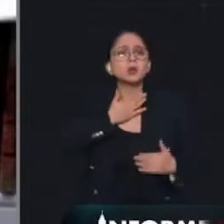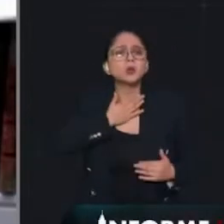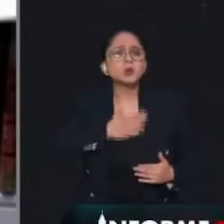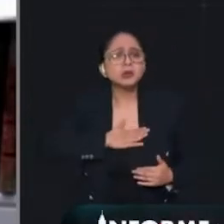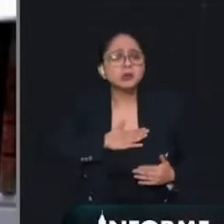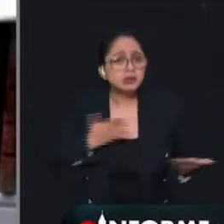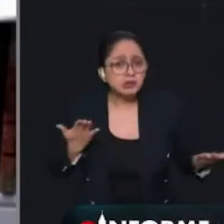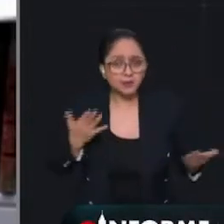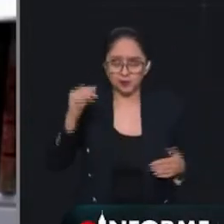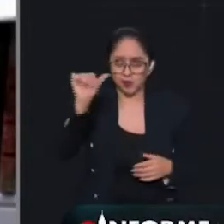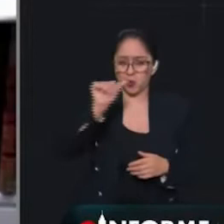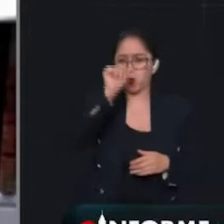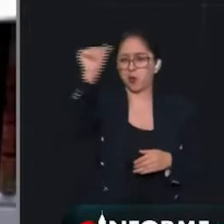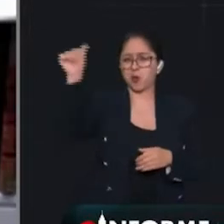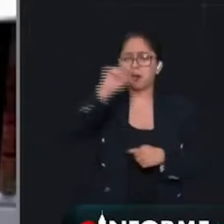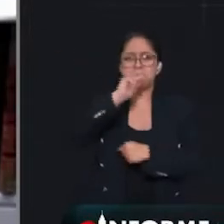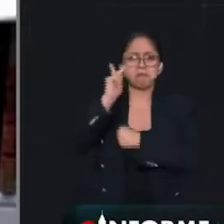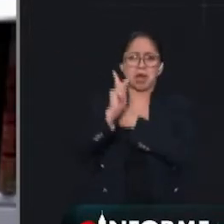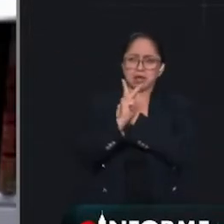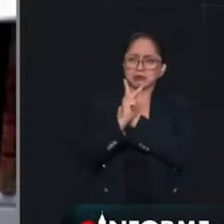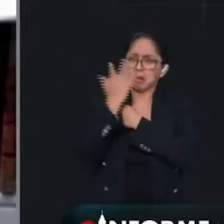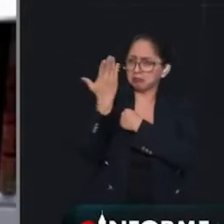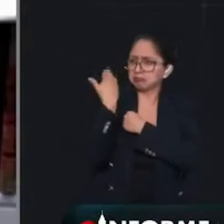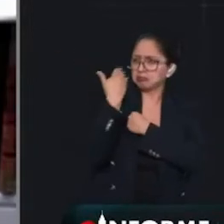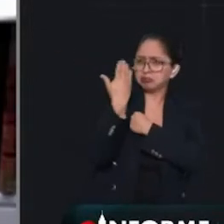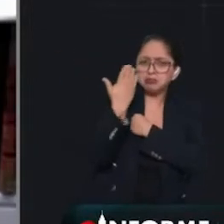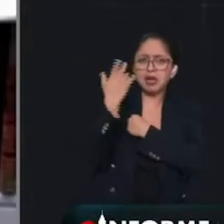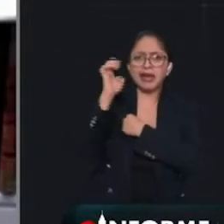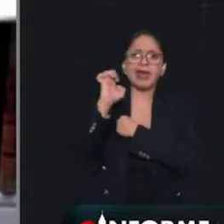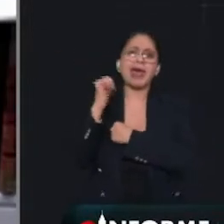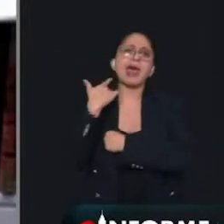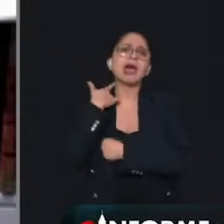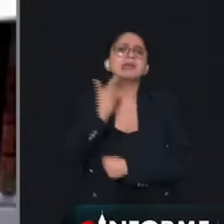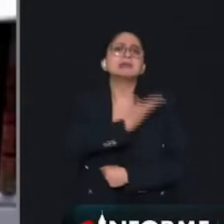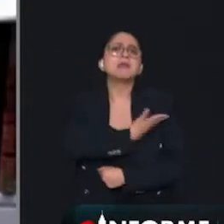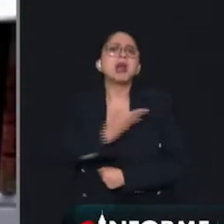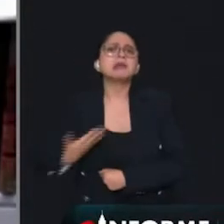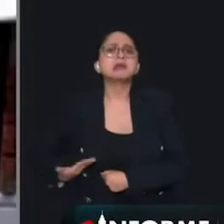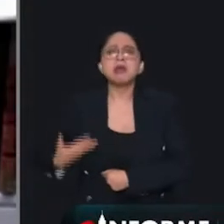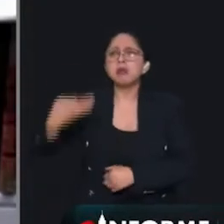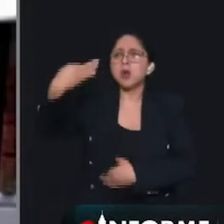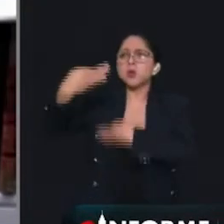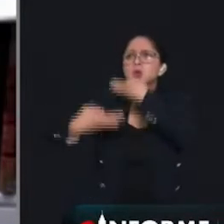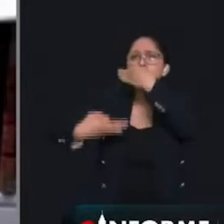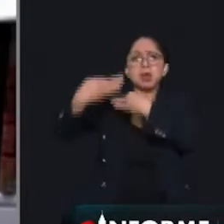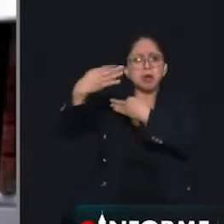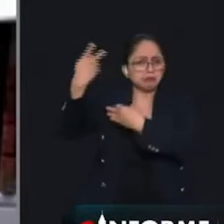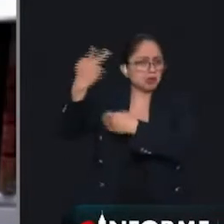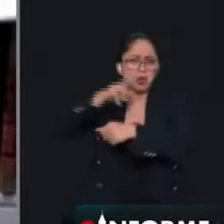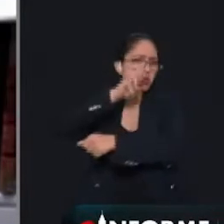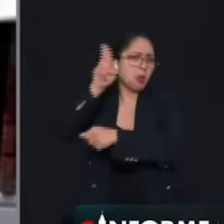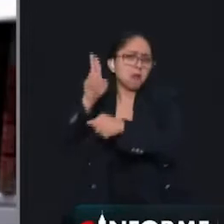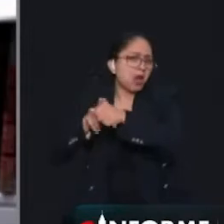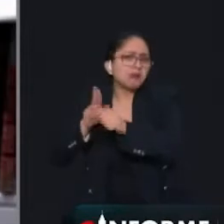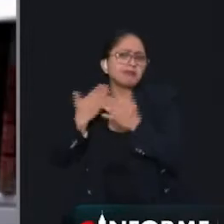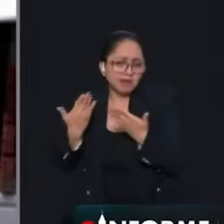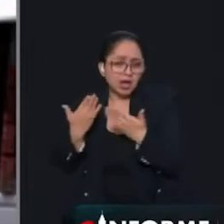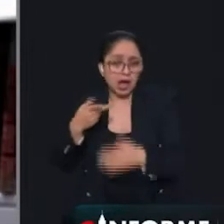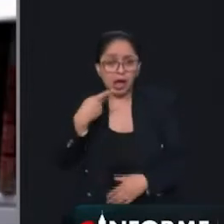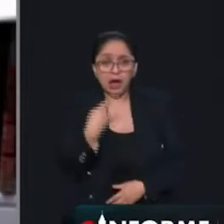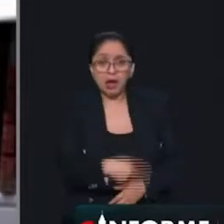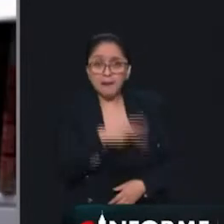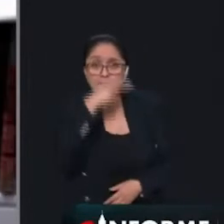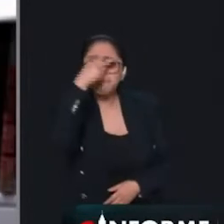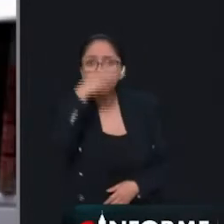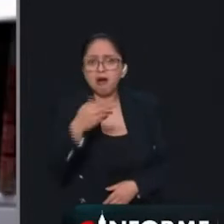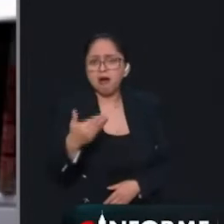a los expresidentes, es común juzgar a los exmandatarios, pero esto en México nunca ha ocurrido. Y además tiene el agravante